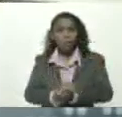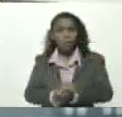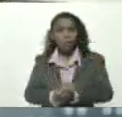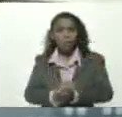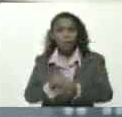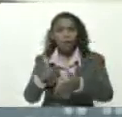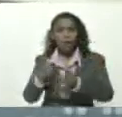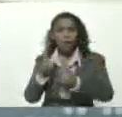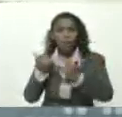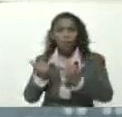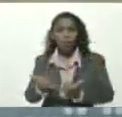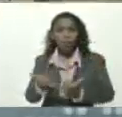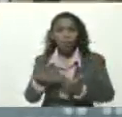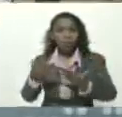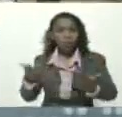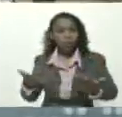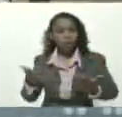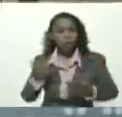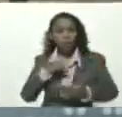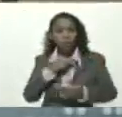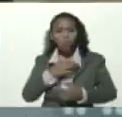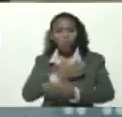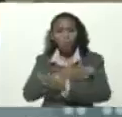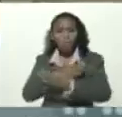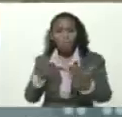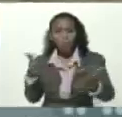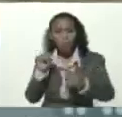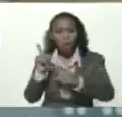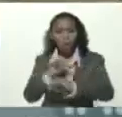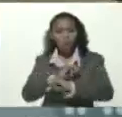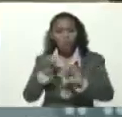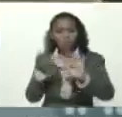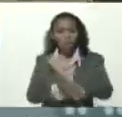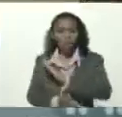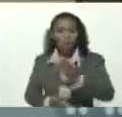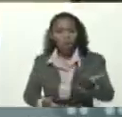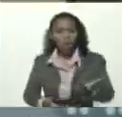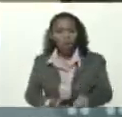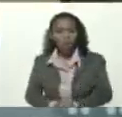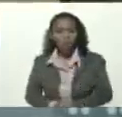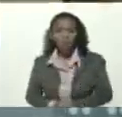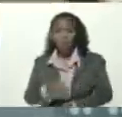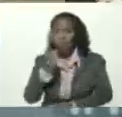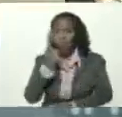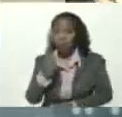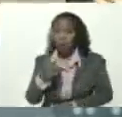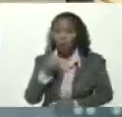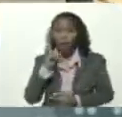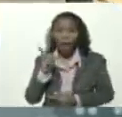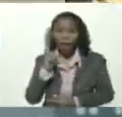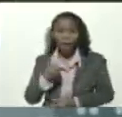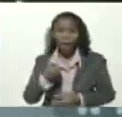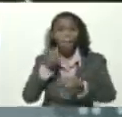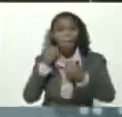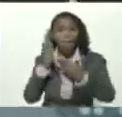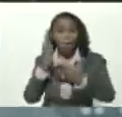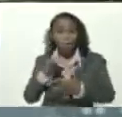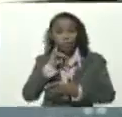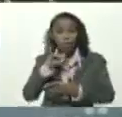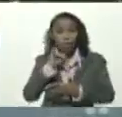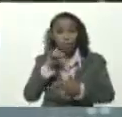automatizado que hemos dispuesto para estos fines. Bueno, son buenas